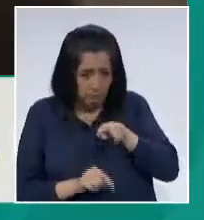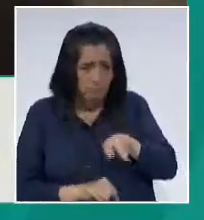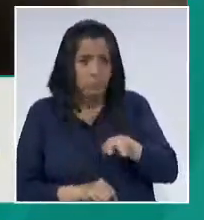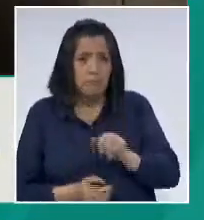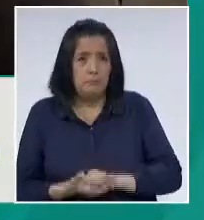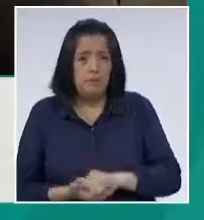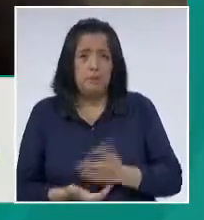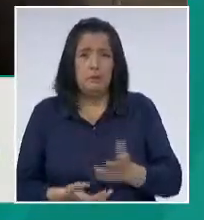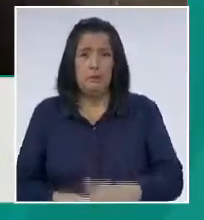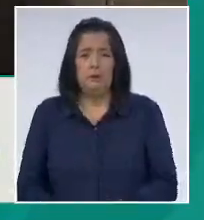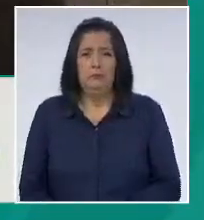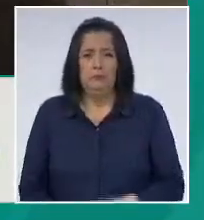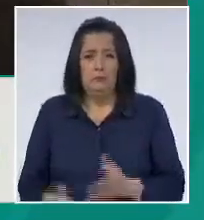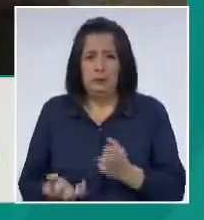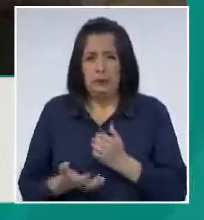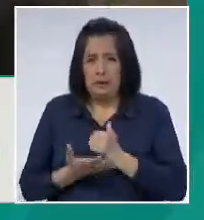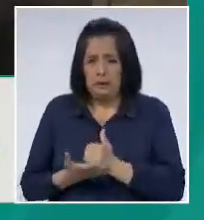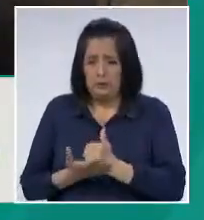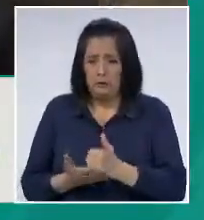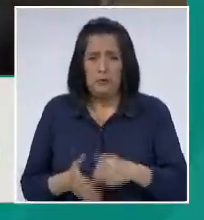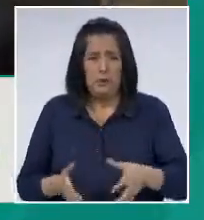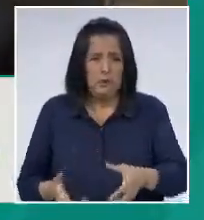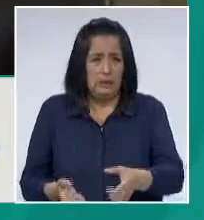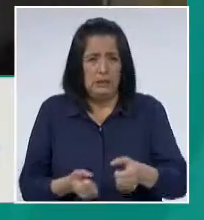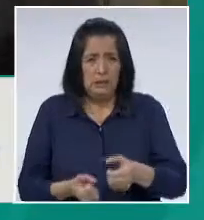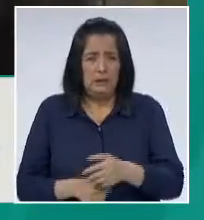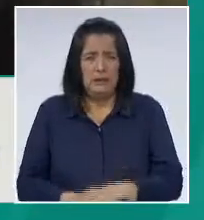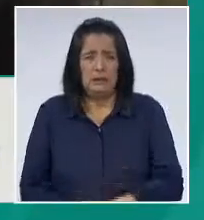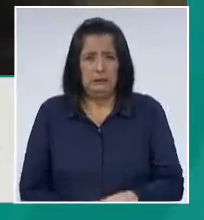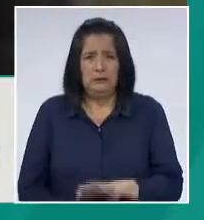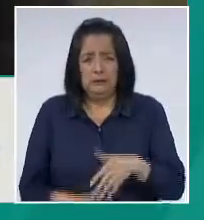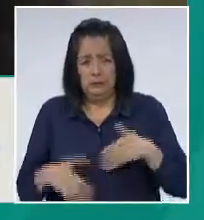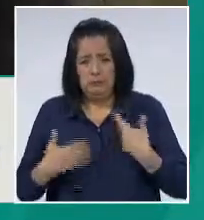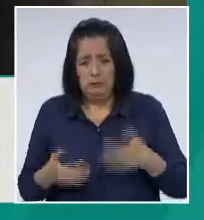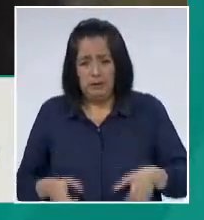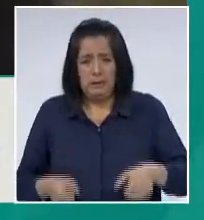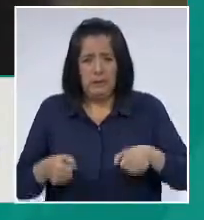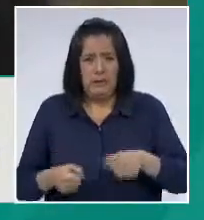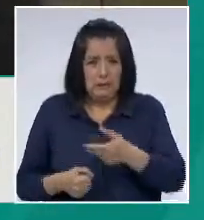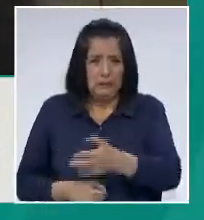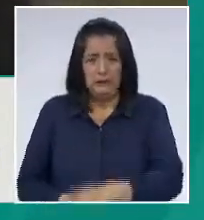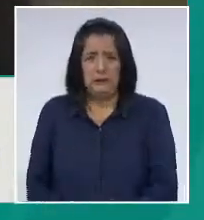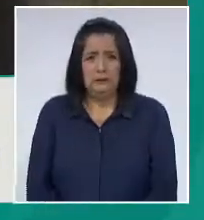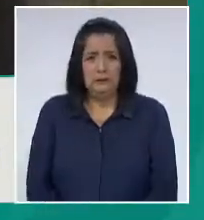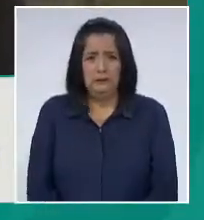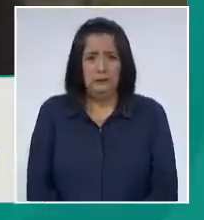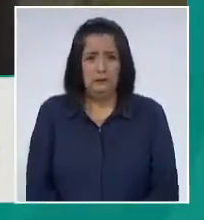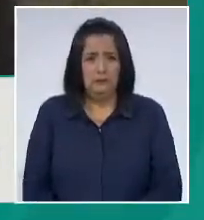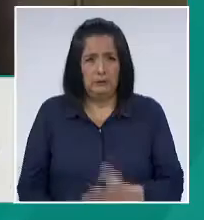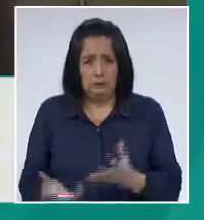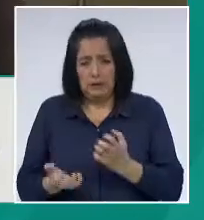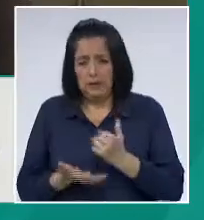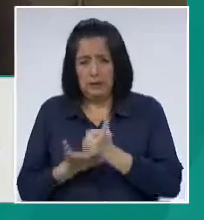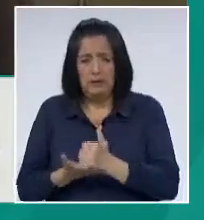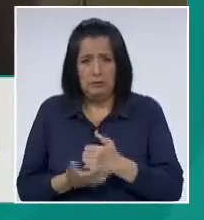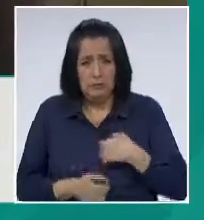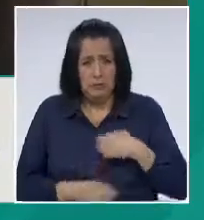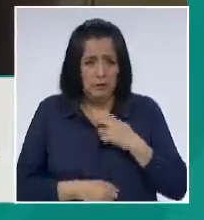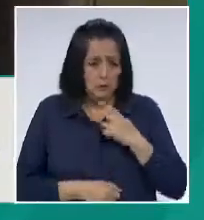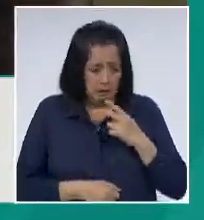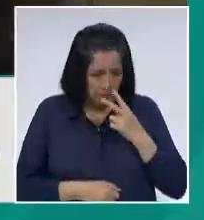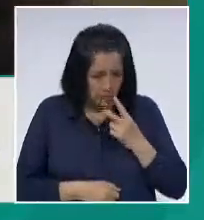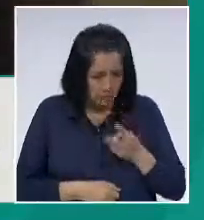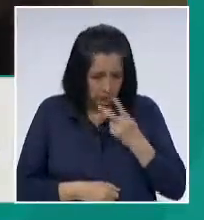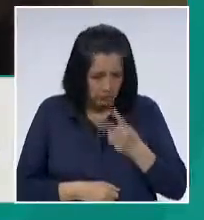Él por querer ayudar, jaló unas galoneras, más o menos que él puede cargar, el peso que él puede cargar. Por querer ayudar subió y